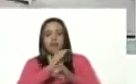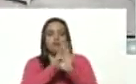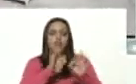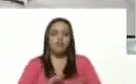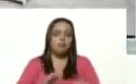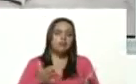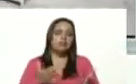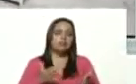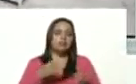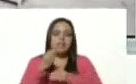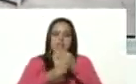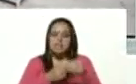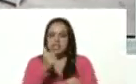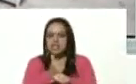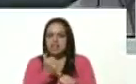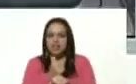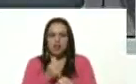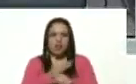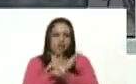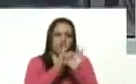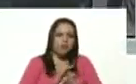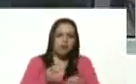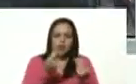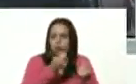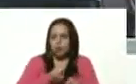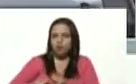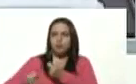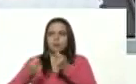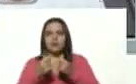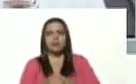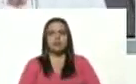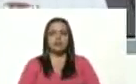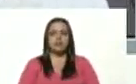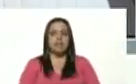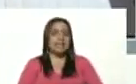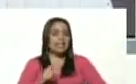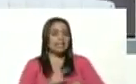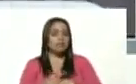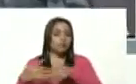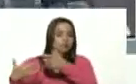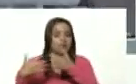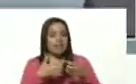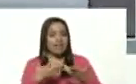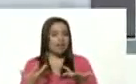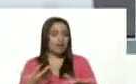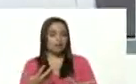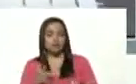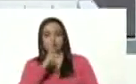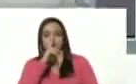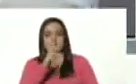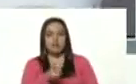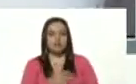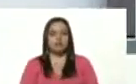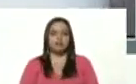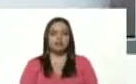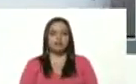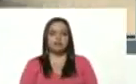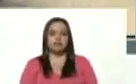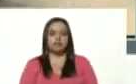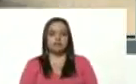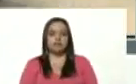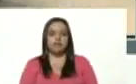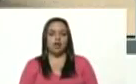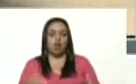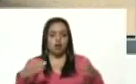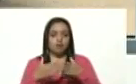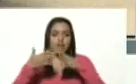reingeniería del modelo económico, en medio de una guerra brutal, de una arremetida del